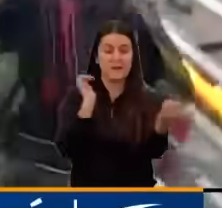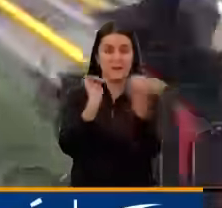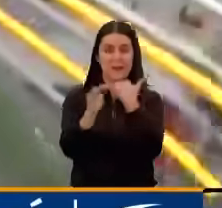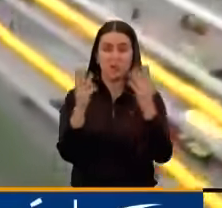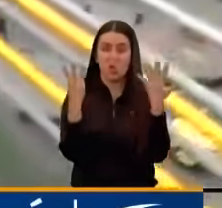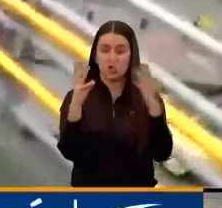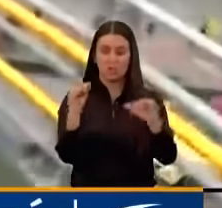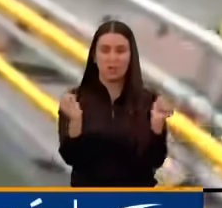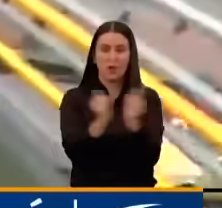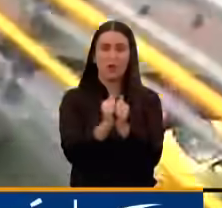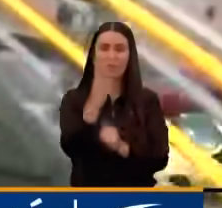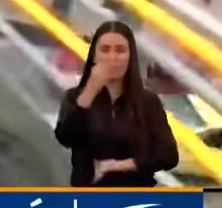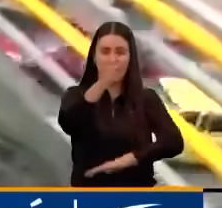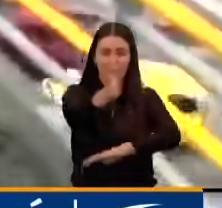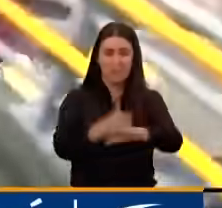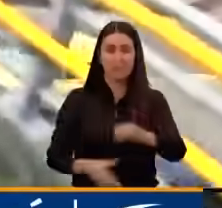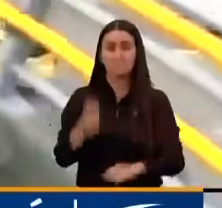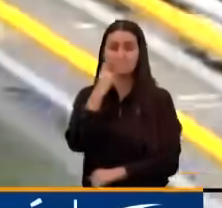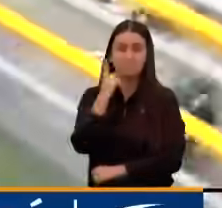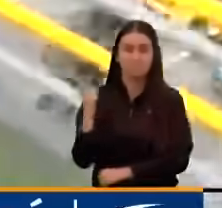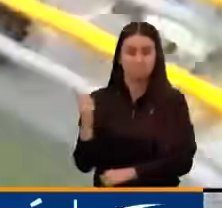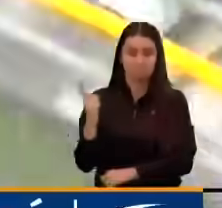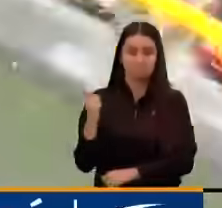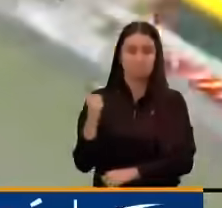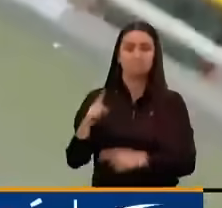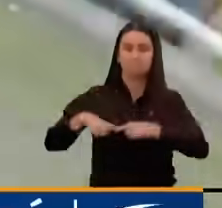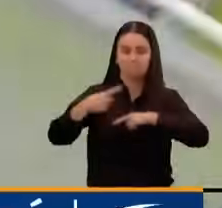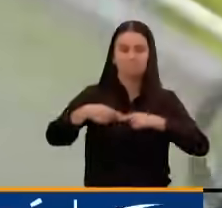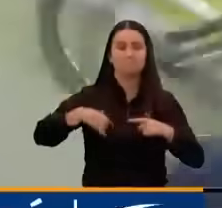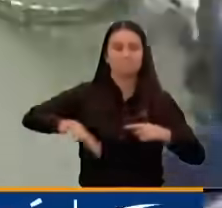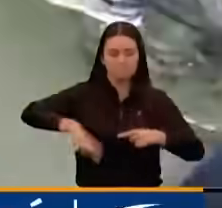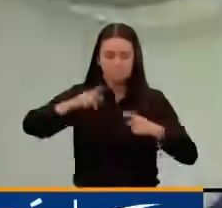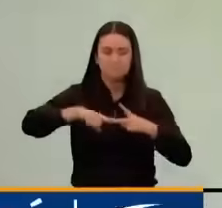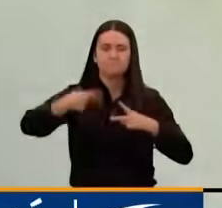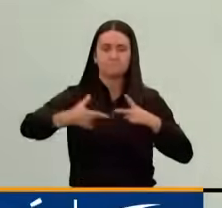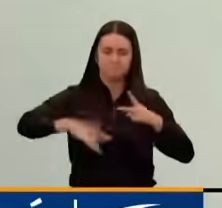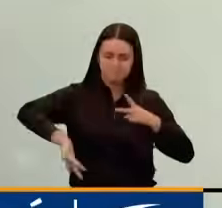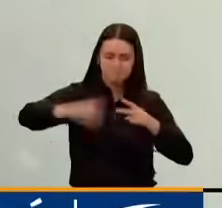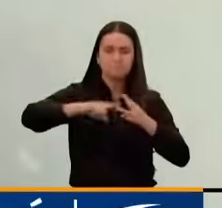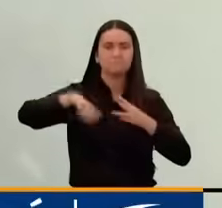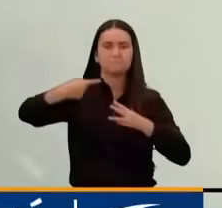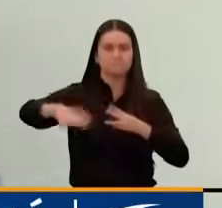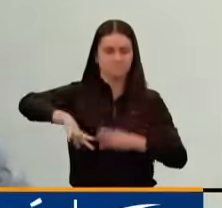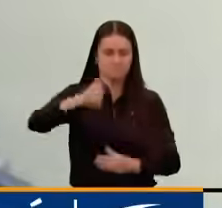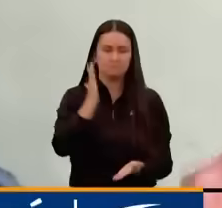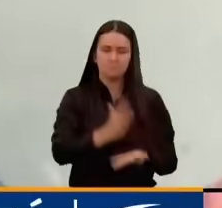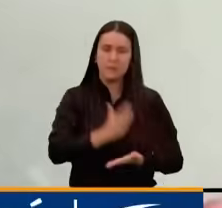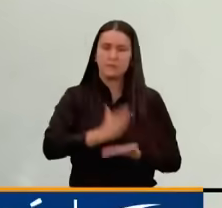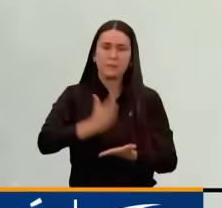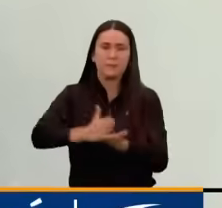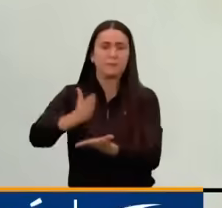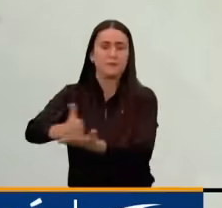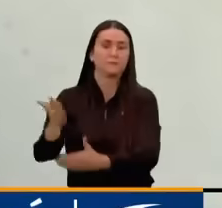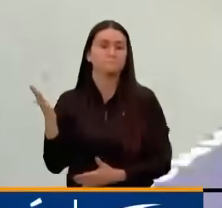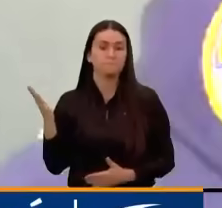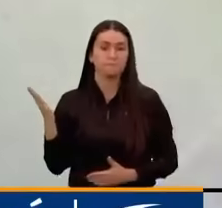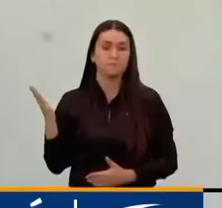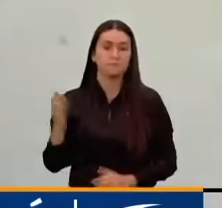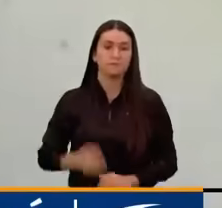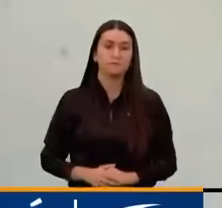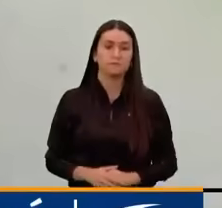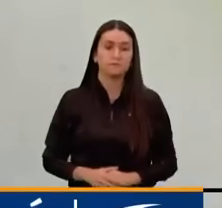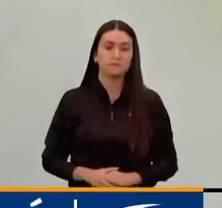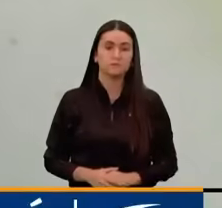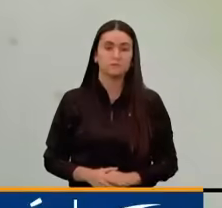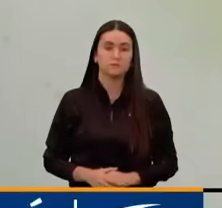carrera 30 son otros de los puntos más críticos al norte de la capital donde ciudadanos fueron víctimas de atracadores. Rápido,